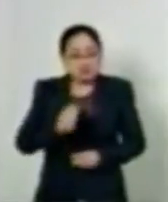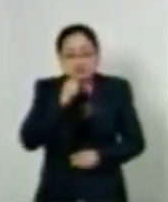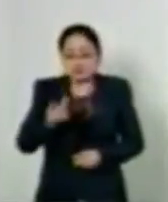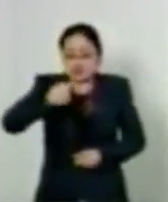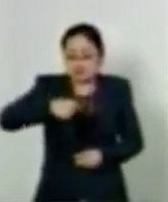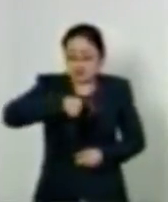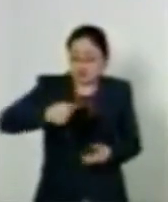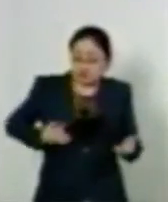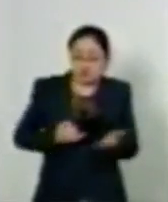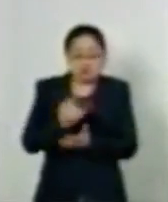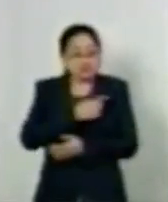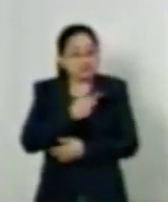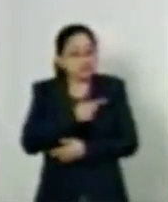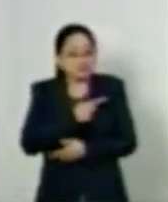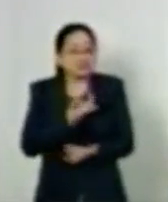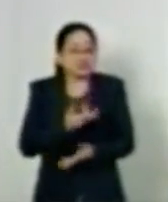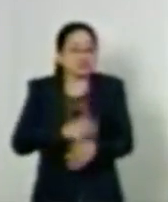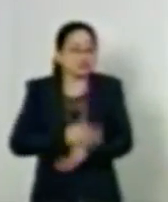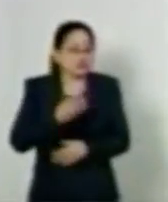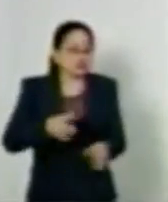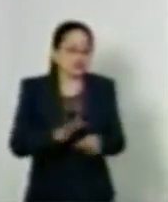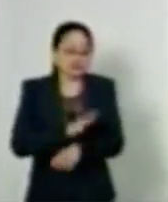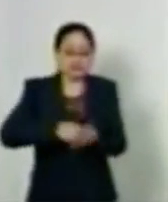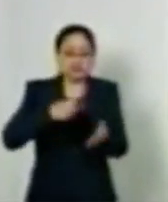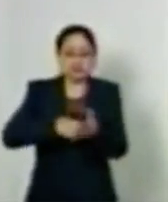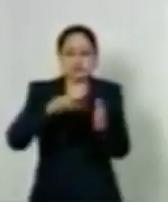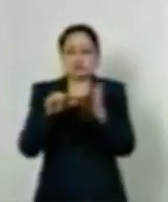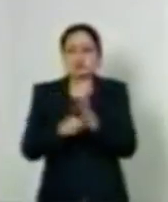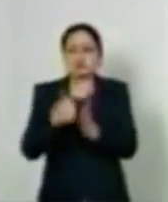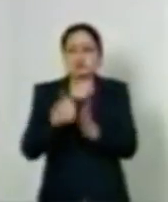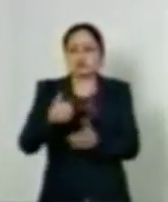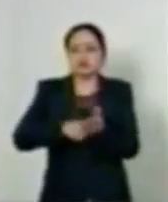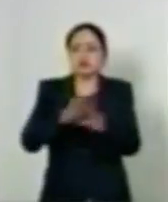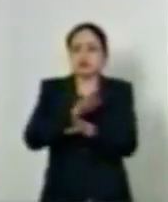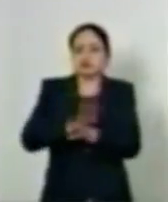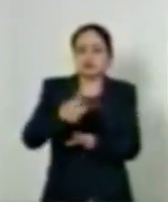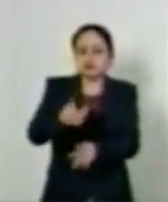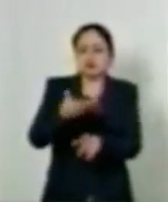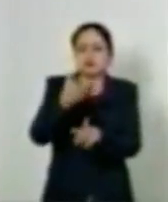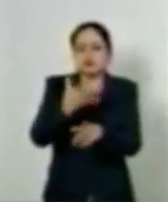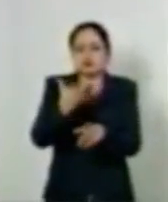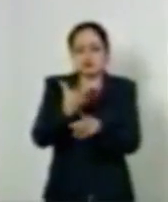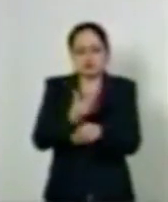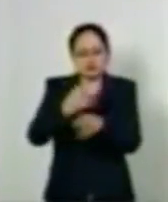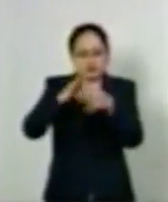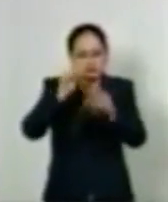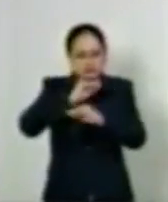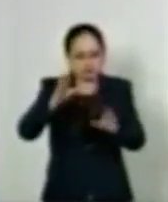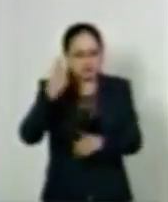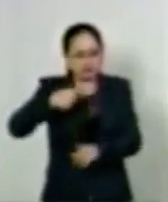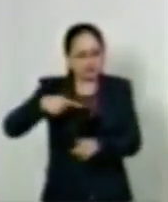mandato. Por tanto, la modificación al artículo 6 consiste en aclarar que para la implementación de